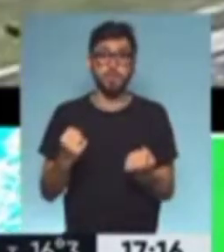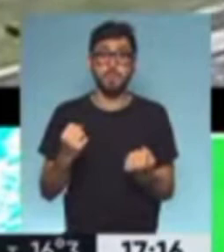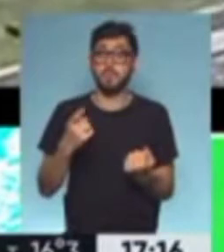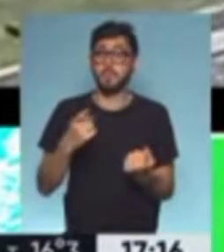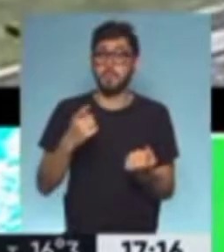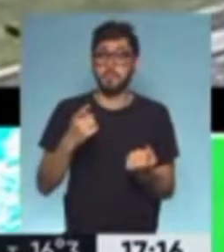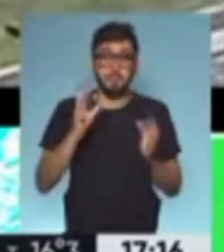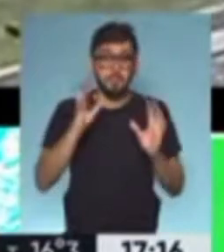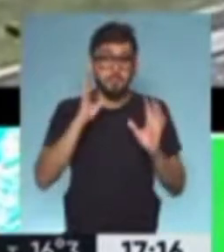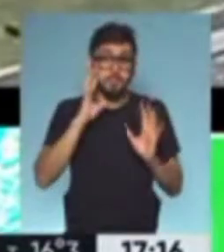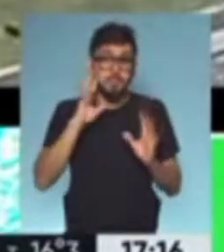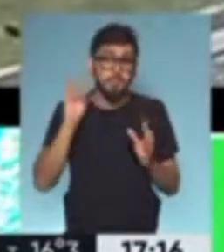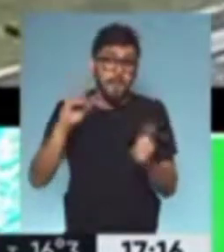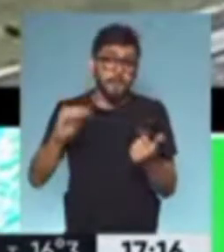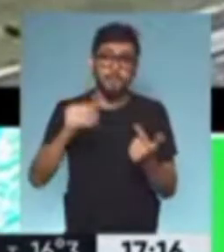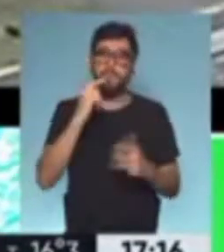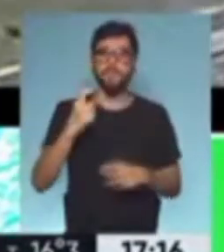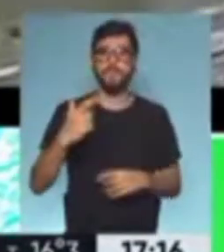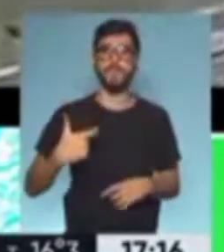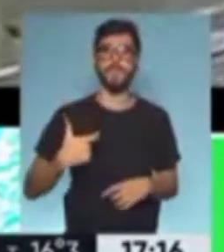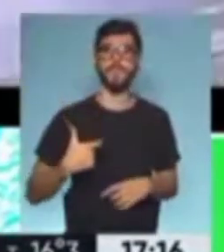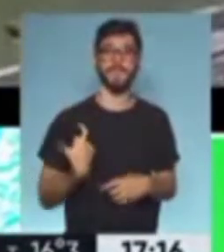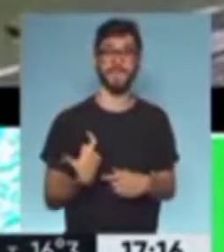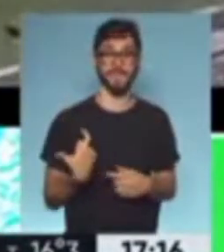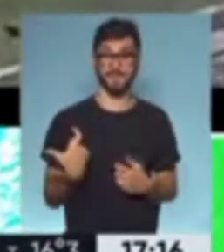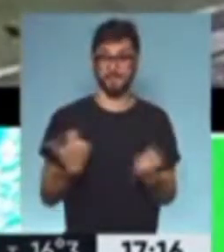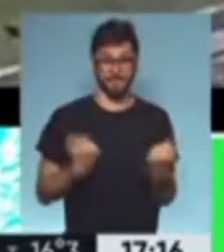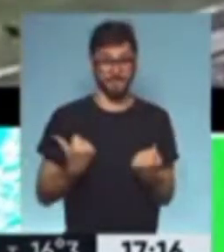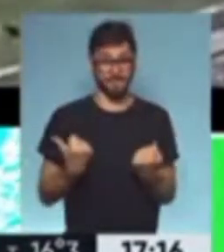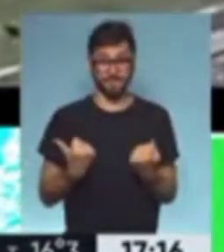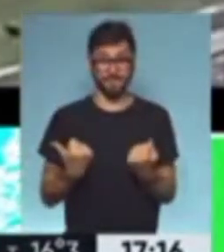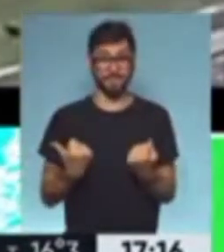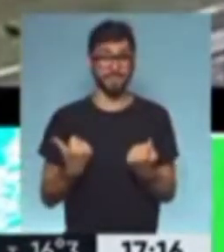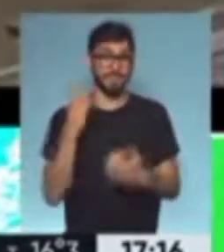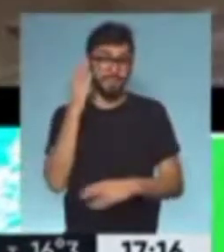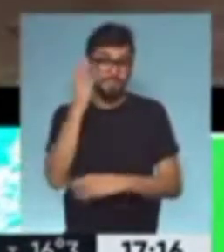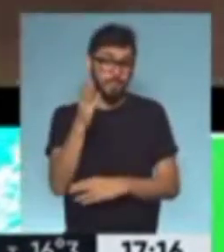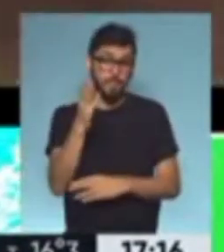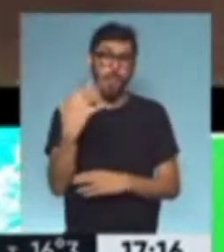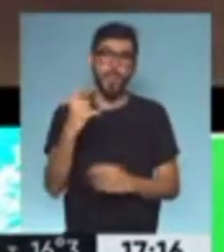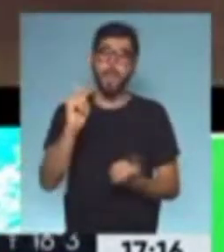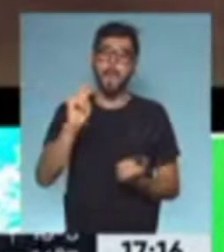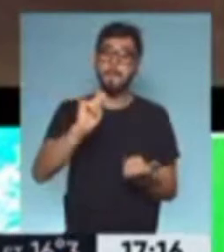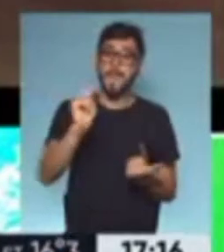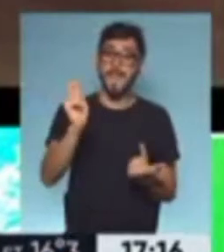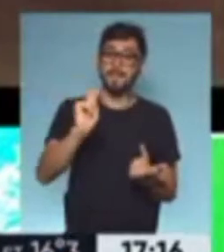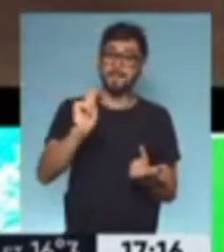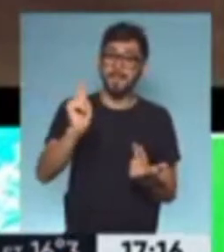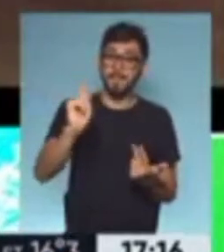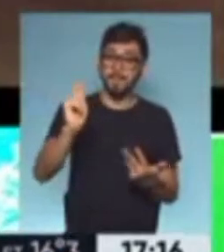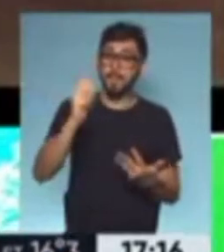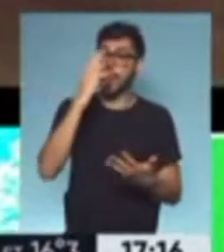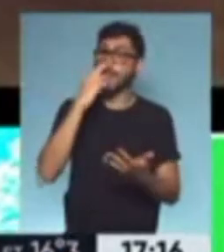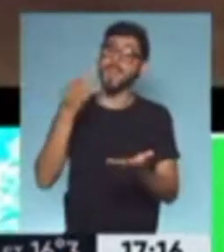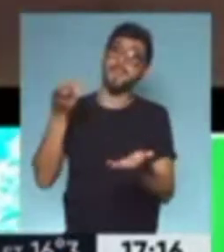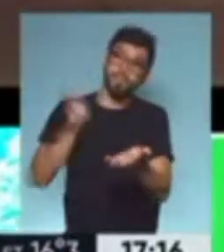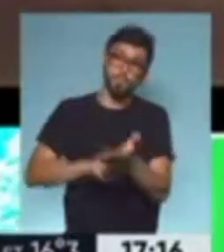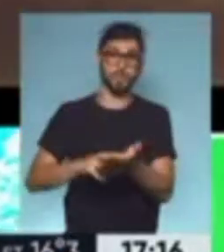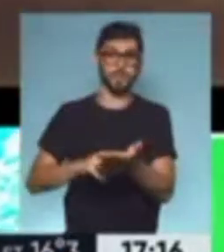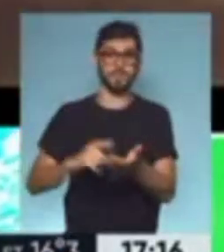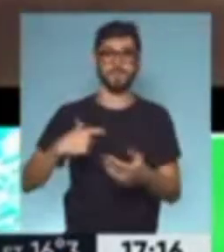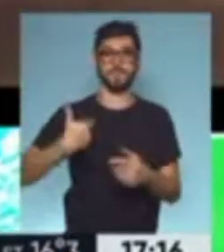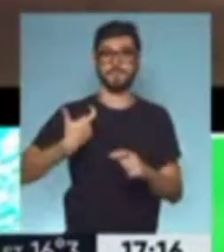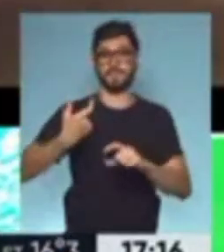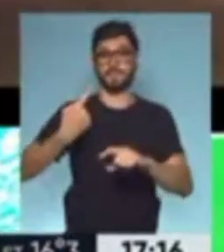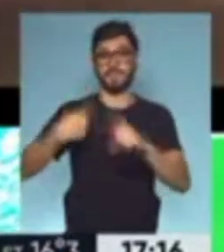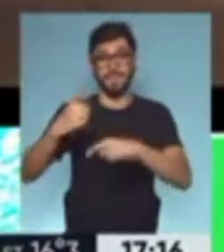seguido, porque uno ve que cuando va a sacar el carnet de conducir, tiene que hacer una cierta cantidad de meses para volver a rendir ese examen. Estaría bueno que esto sea un poco